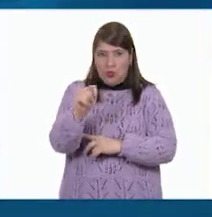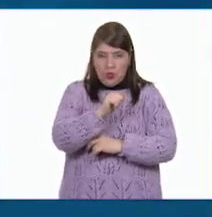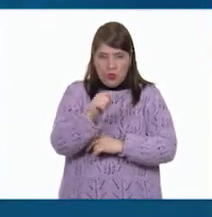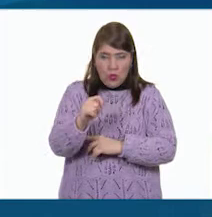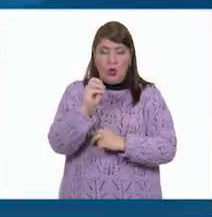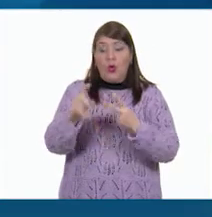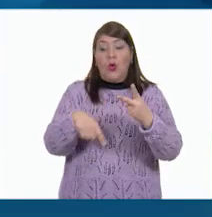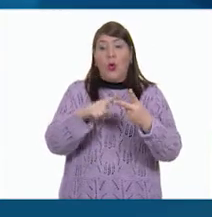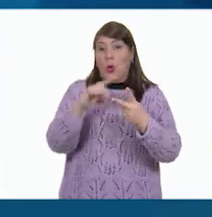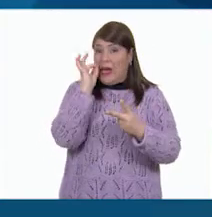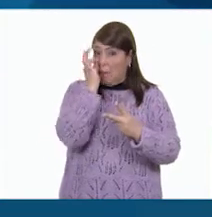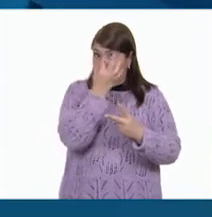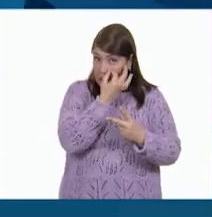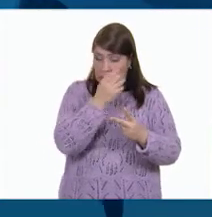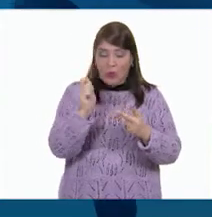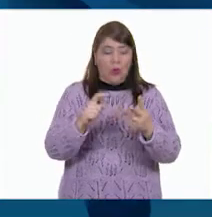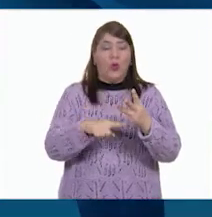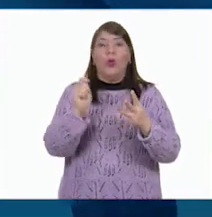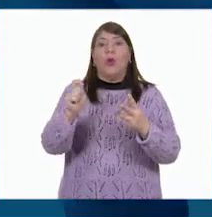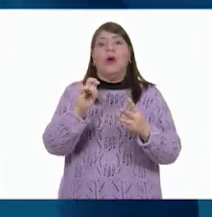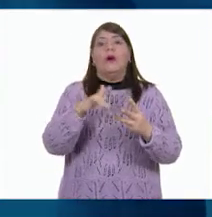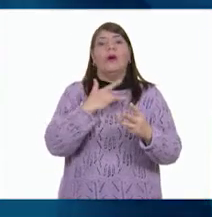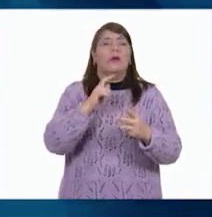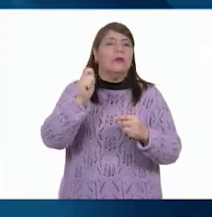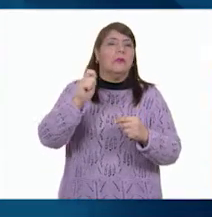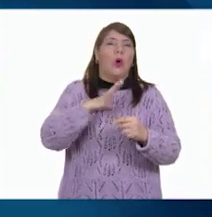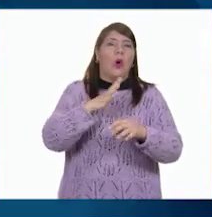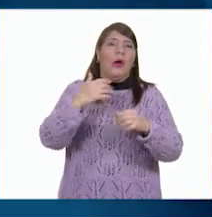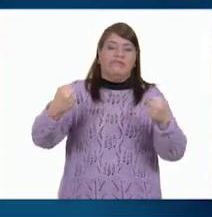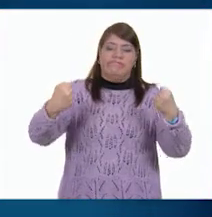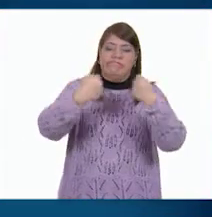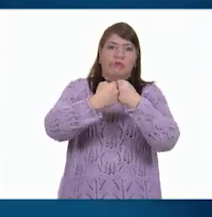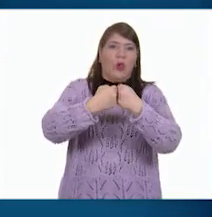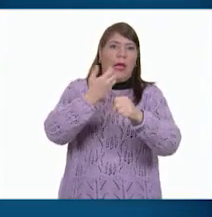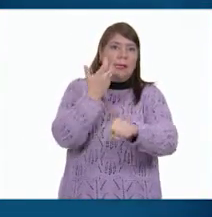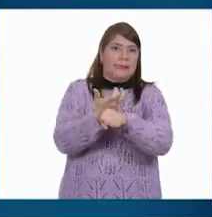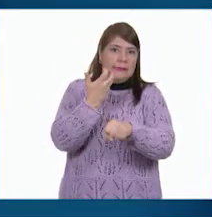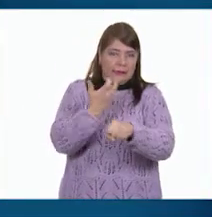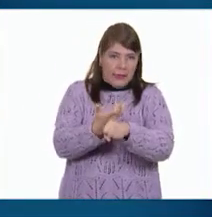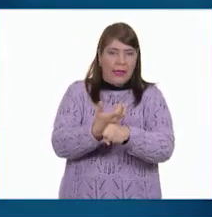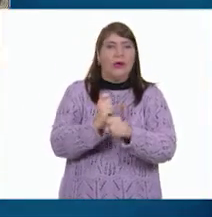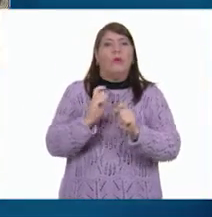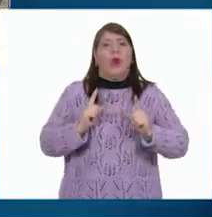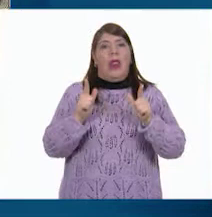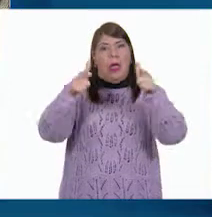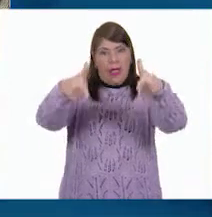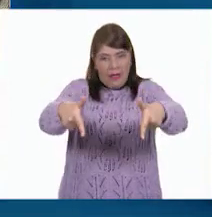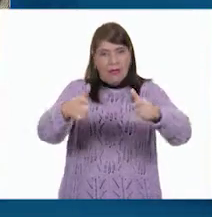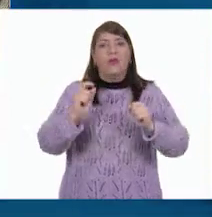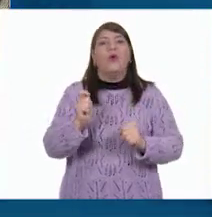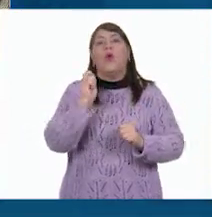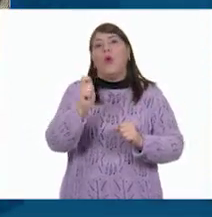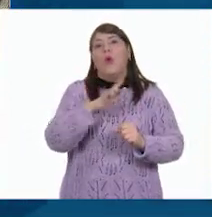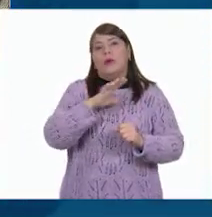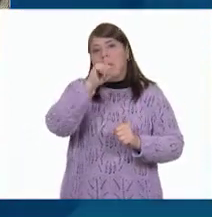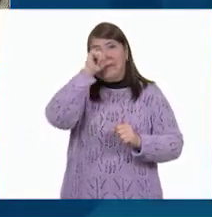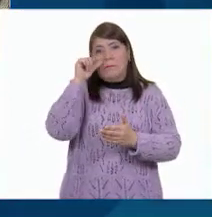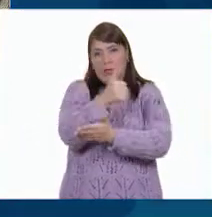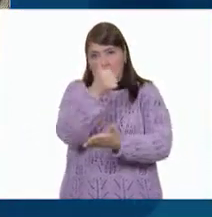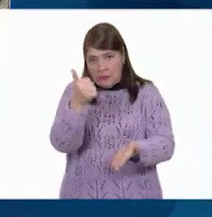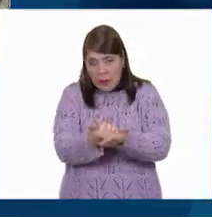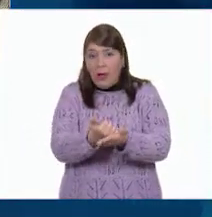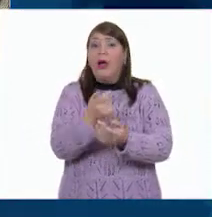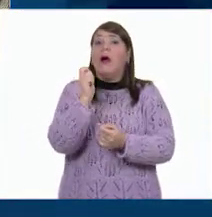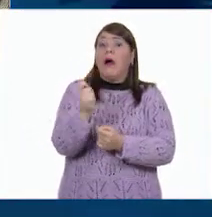en Irapuato y en las estaciones de la frontera con Estados Unidos, como Nuevo Laredo o Ciudad Juárez. Ahí